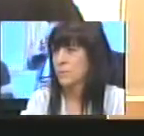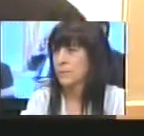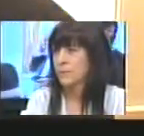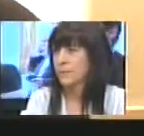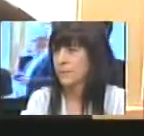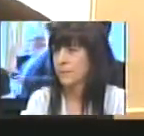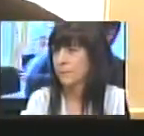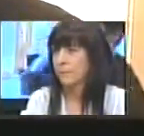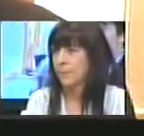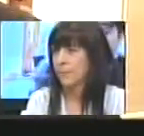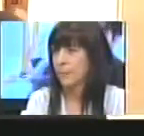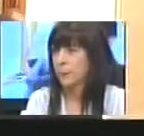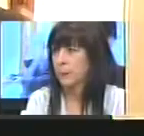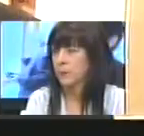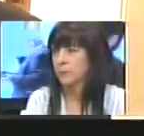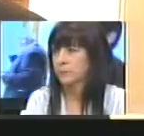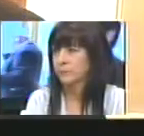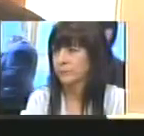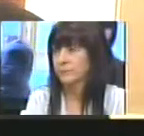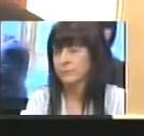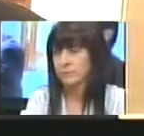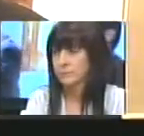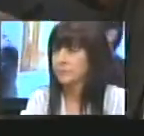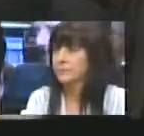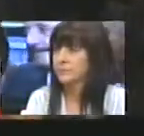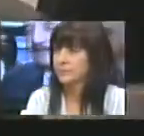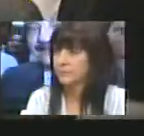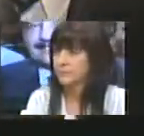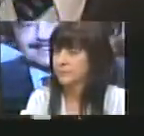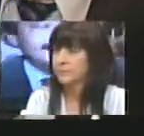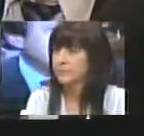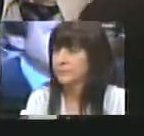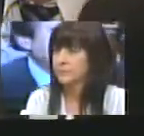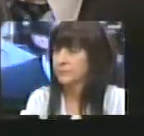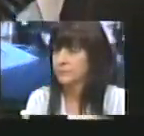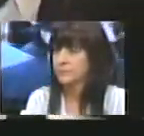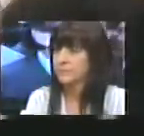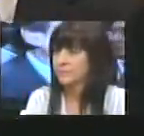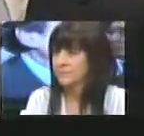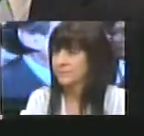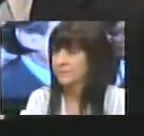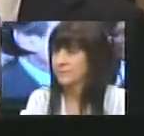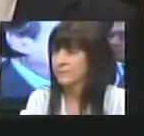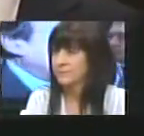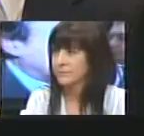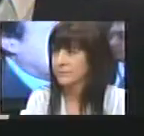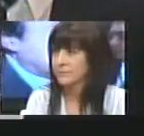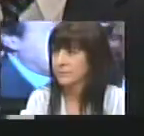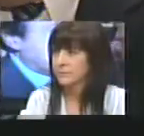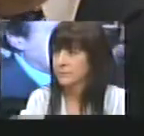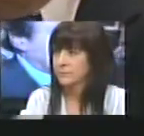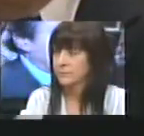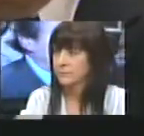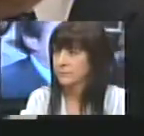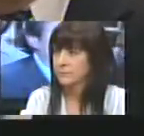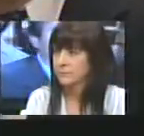a la doctora Carrió, ¿estaba presente? No, estaba de viaje, está de viaje. ¿Cómo entiende las ausencias, por ejemplo, la diputada Carrió hoy? Ni sabía, ni me había